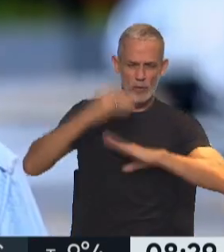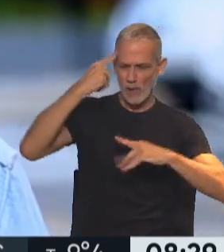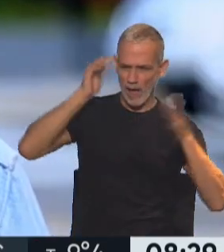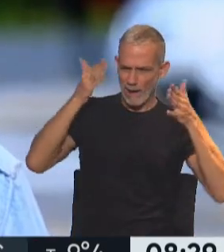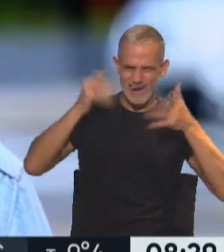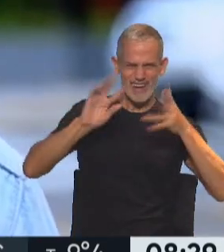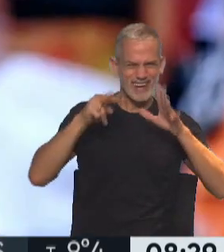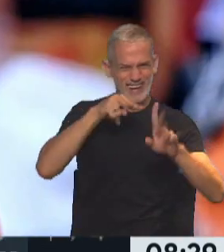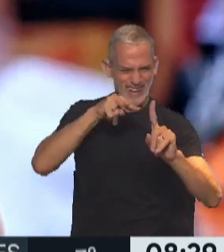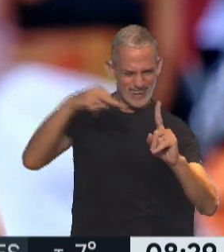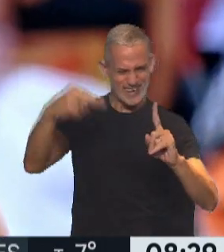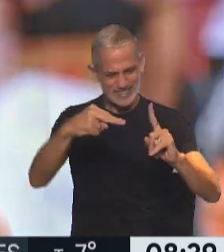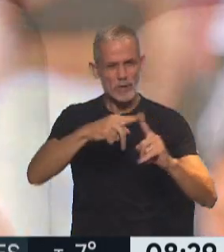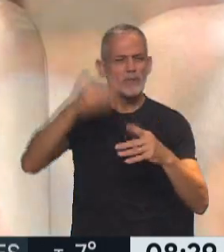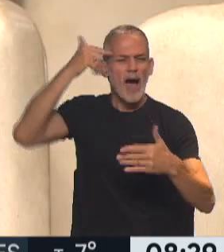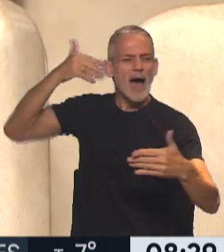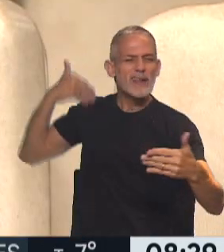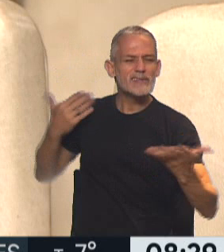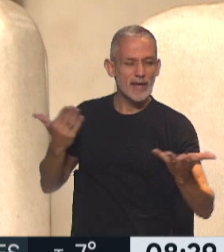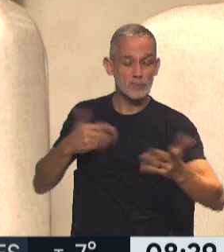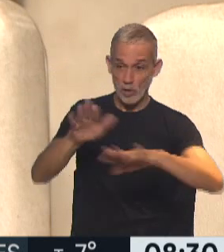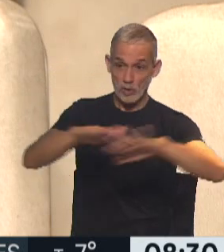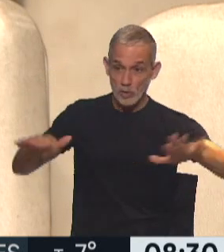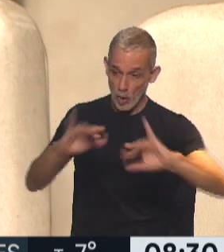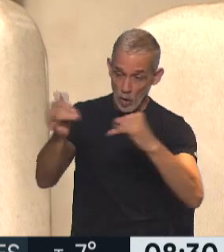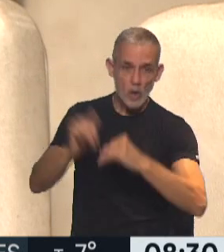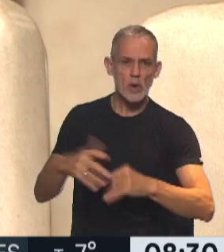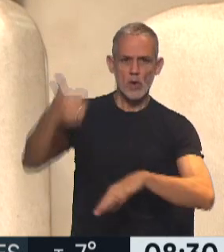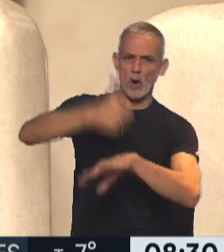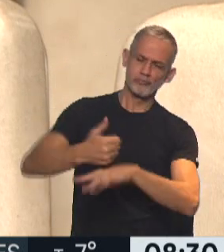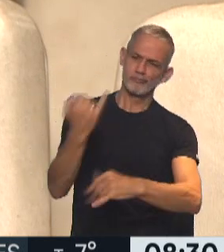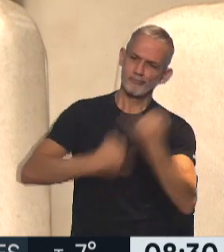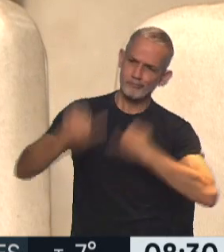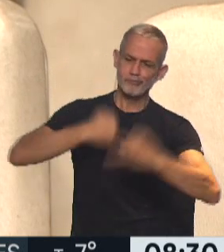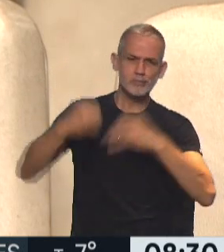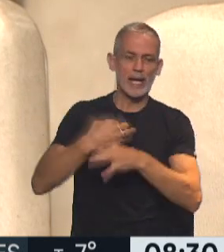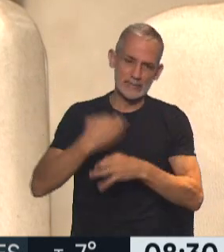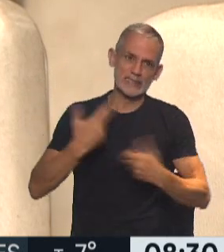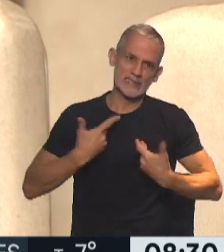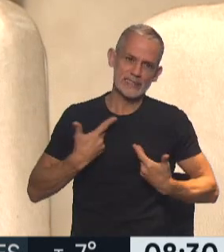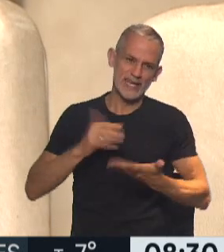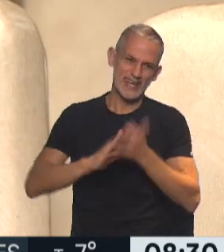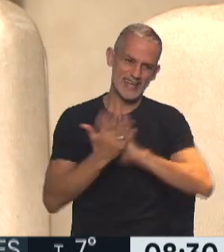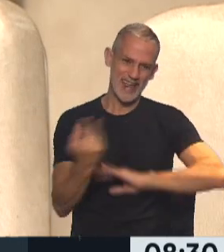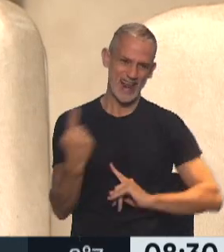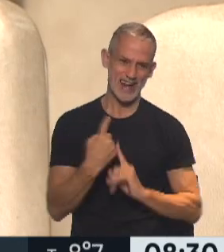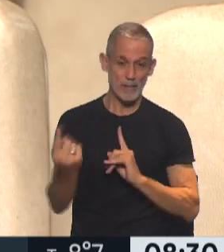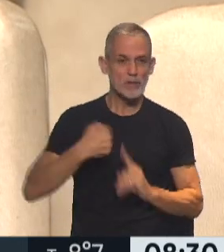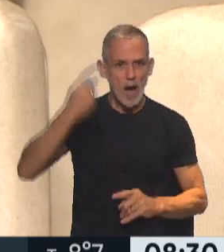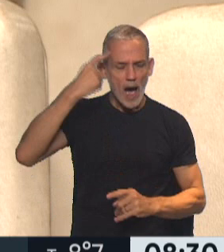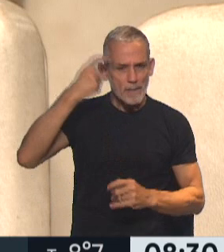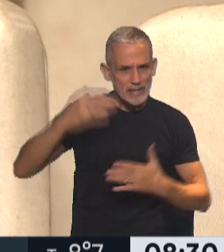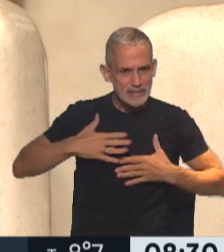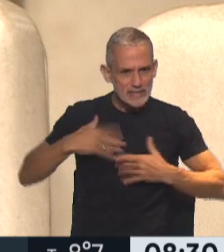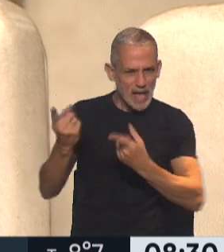de mirada, un poco más atrasada en ciertas cuestiones, y los pibes y las pibas están ahí a la vanguardia. Así que la verdad que ha sido todo un proceso de